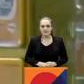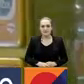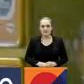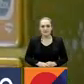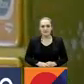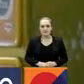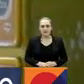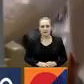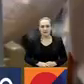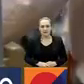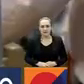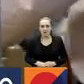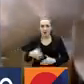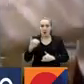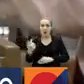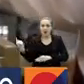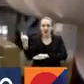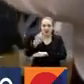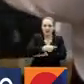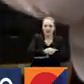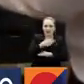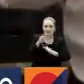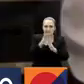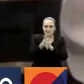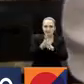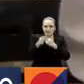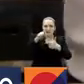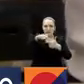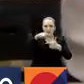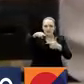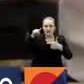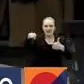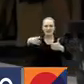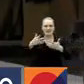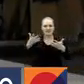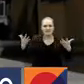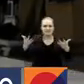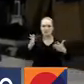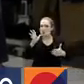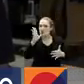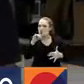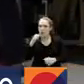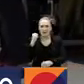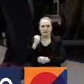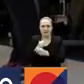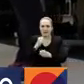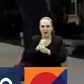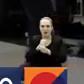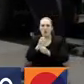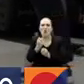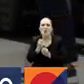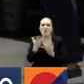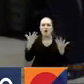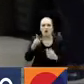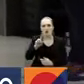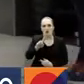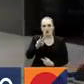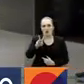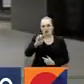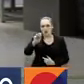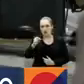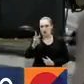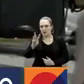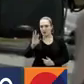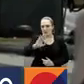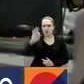Y la cifra del día es sobre el desempleo. En 12,3% se ubicó este dato que reveló el DANE para el